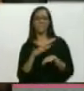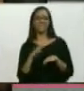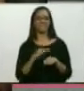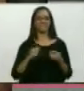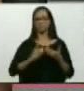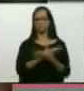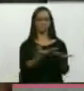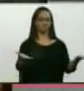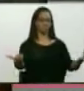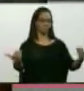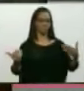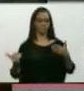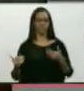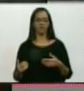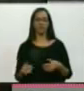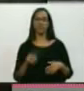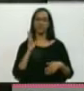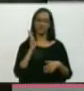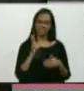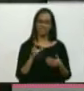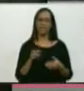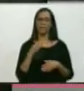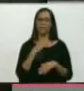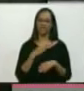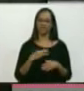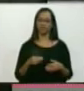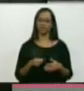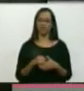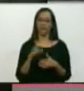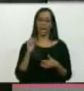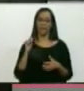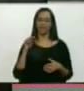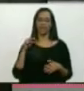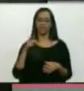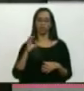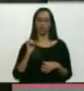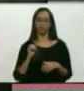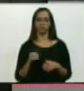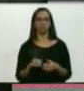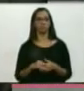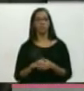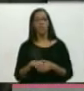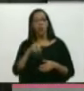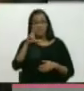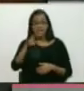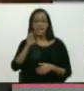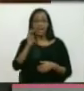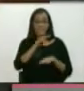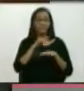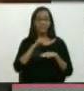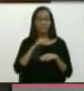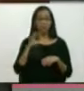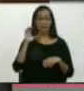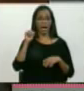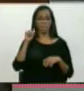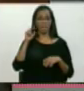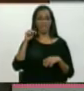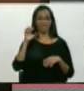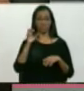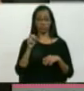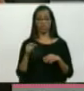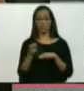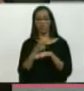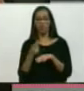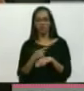orden. Le tumbó los 3 ministros a Camacho. Acabó con eso. Los 3 ministros que había puesto Camacho en el gobierno de transición.